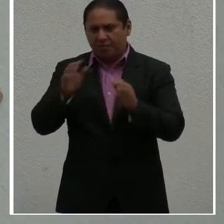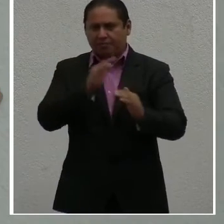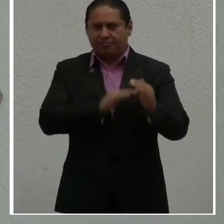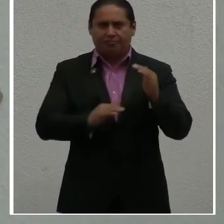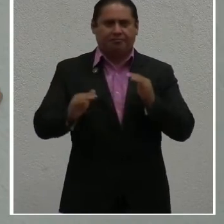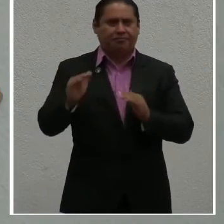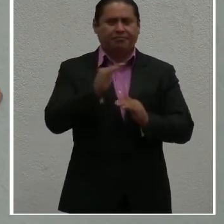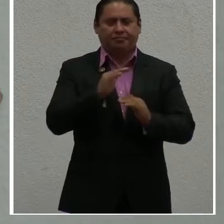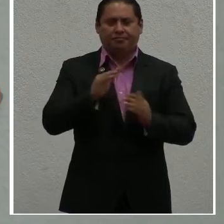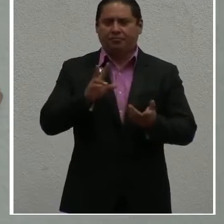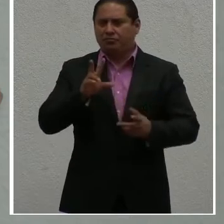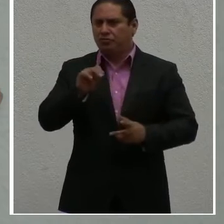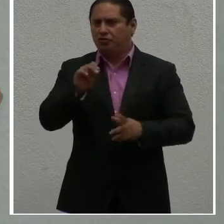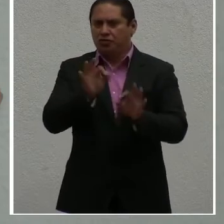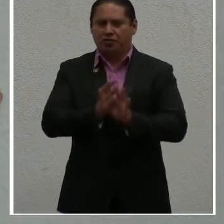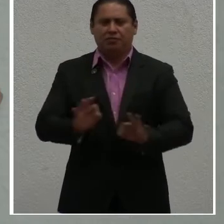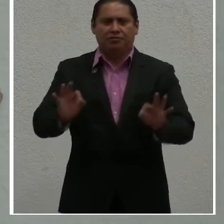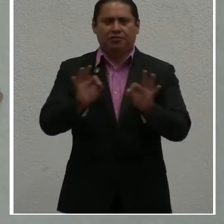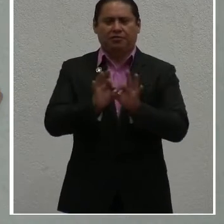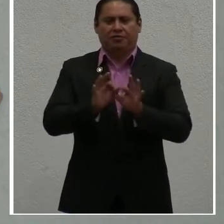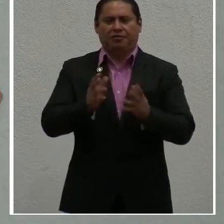no se le dé la importancia que merece.